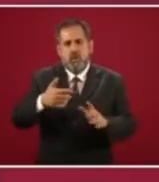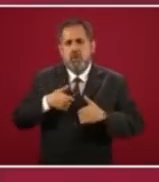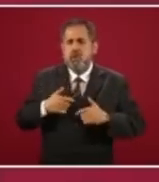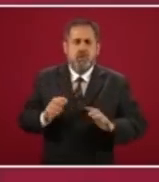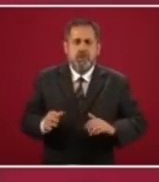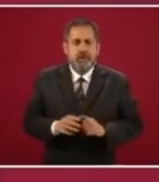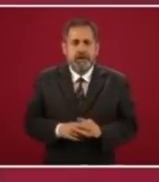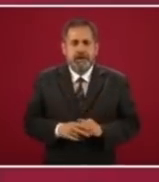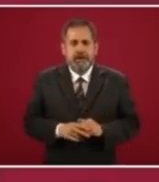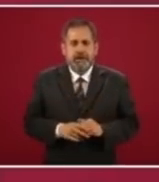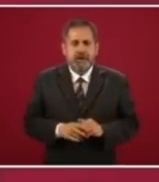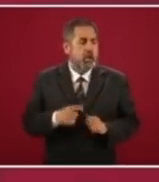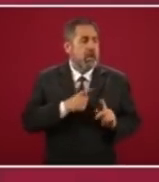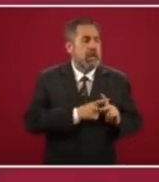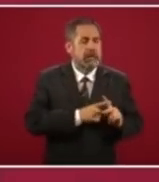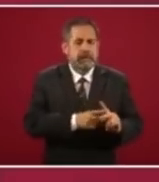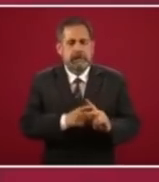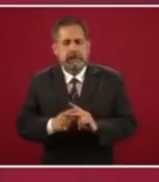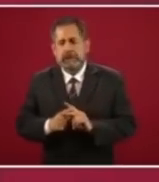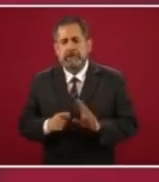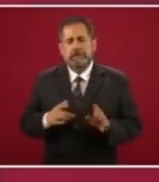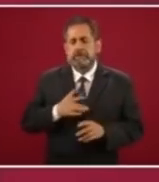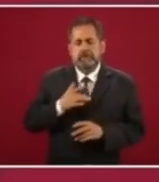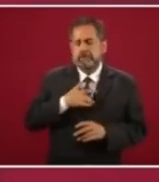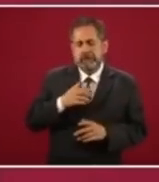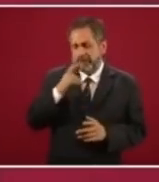hice la suma, pero sí